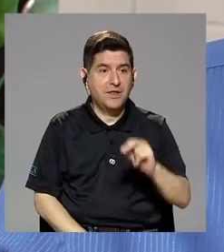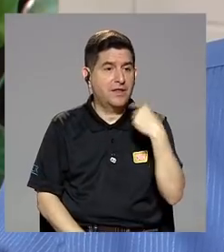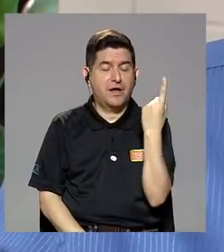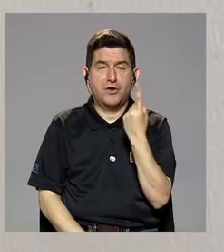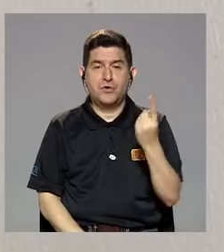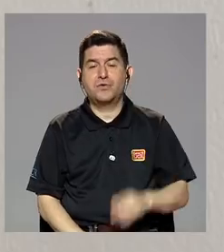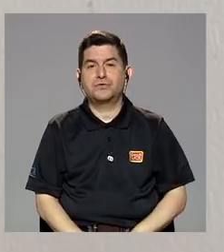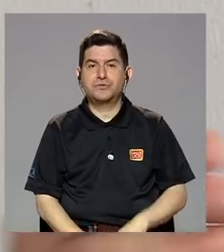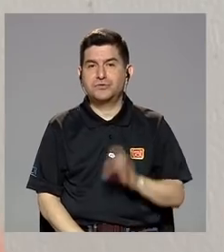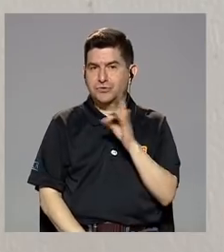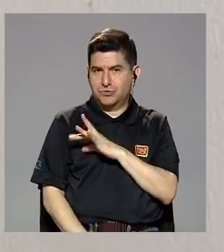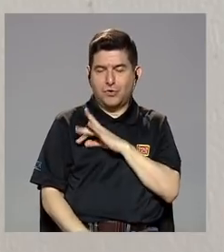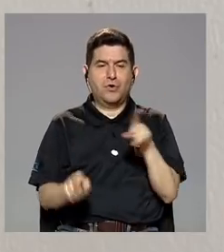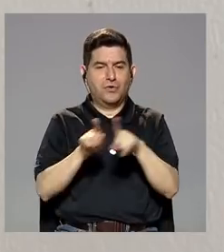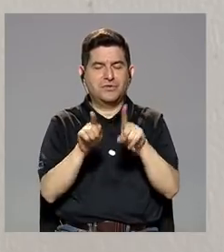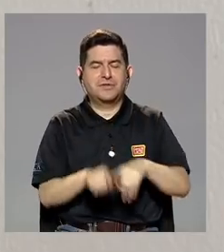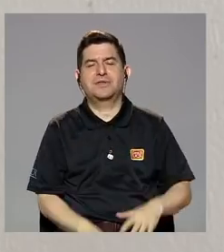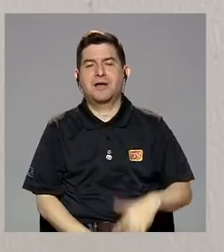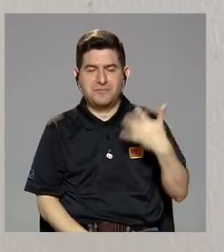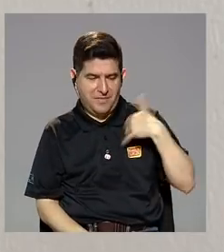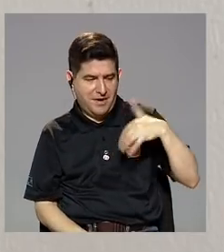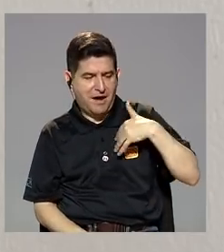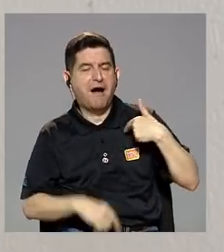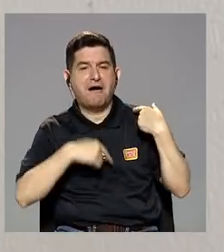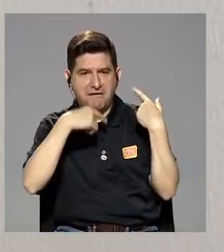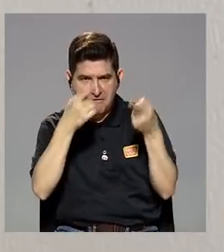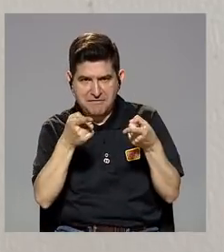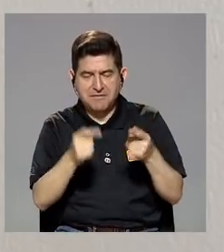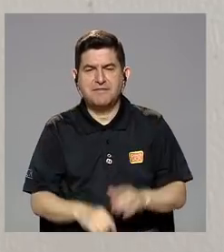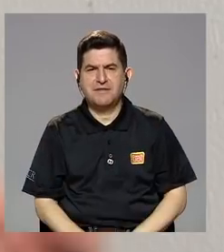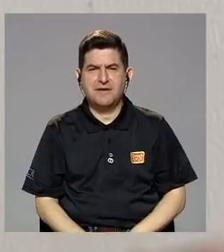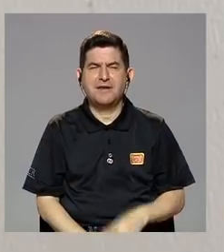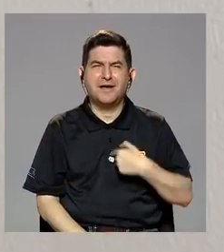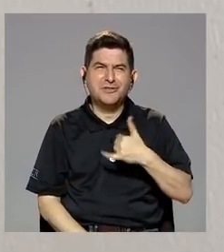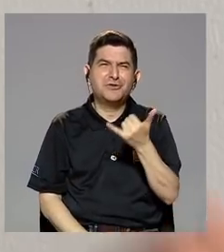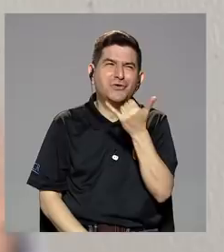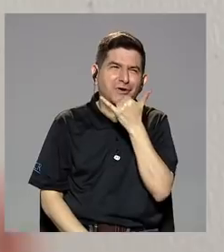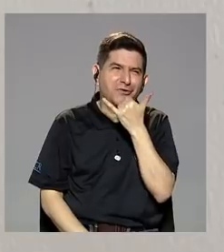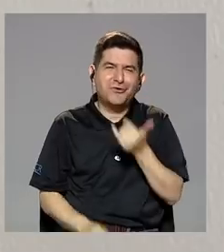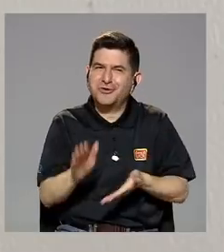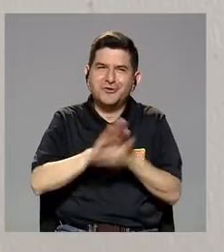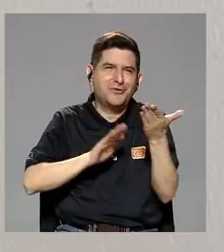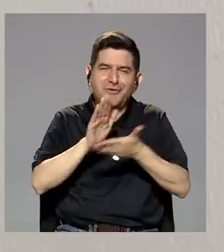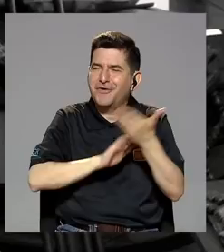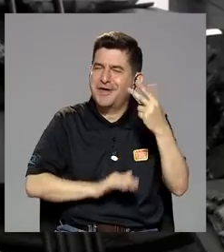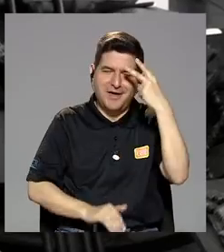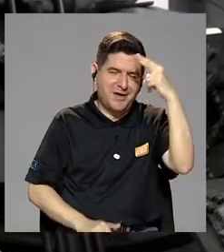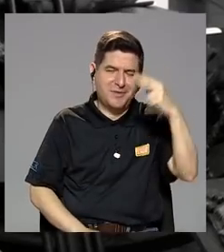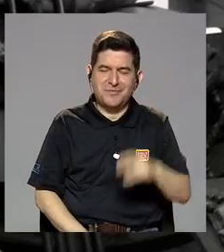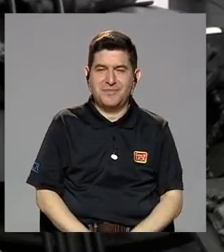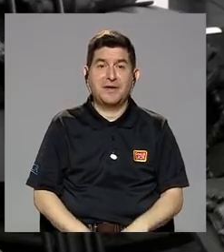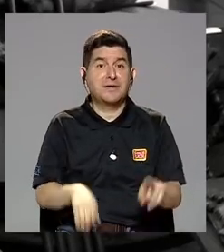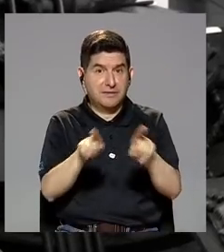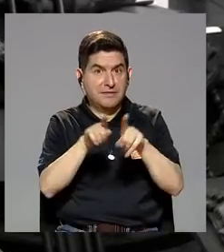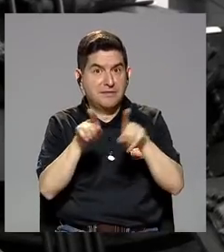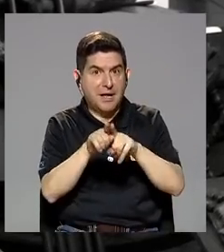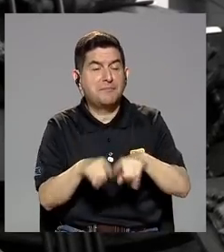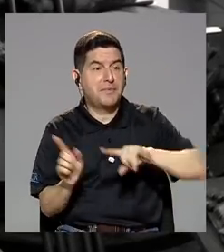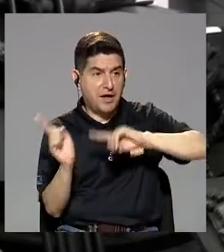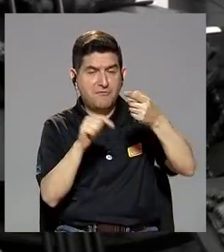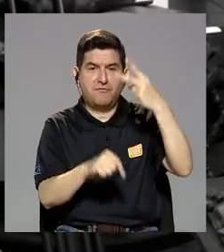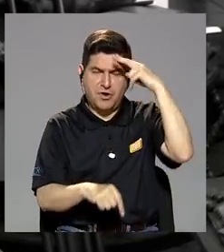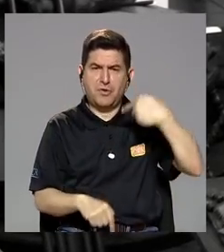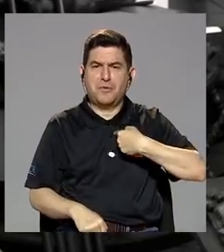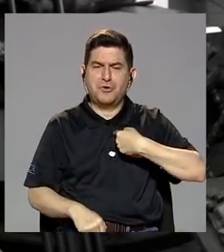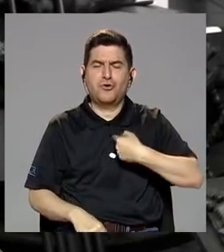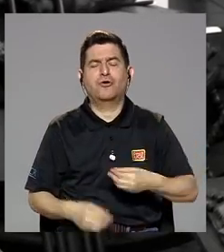no sólo de chile sino que hoy viajamos a argentina con la obra que cometió un error de no irme a méxico en esa época v también fueron a mexico